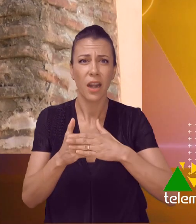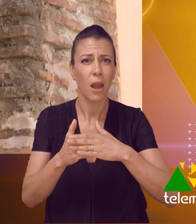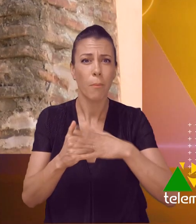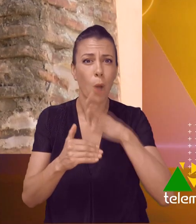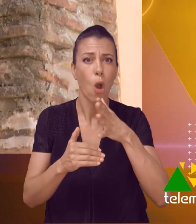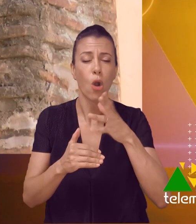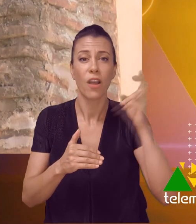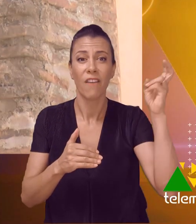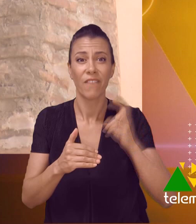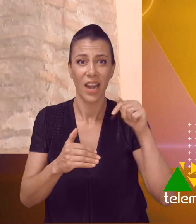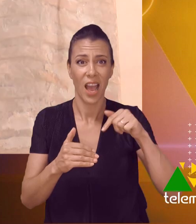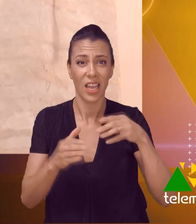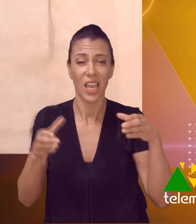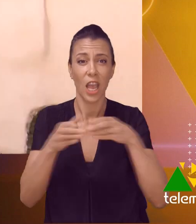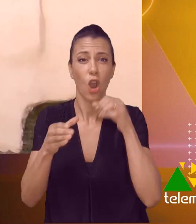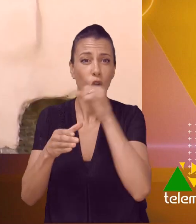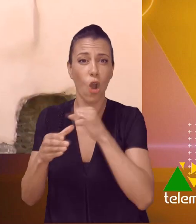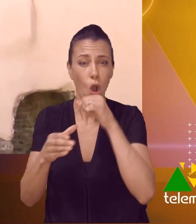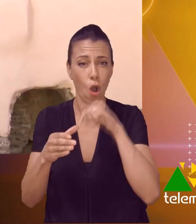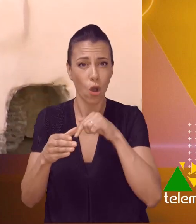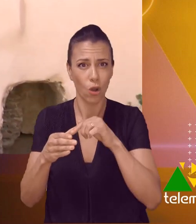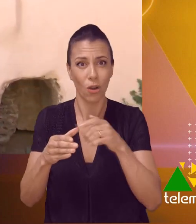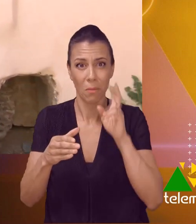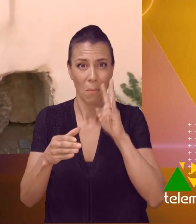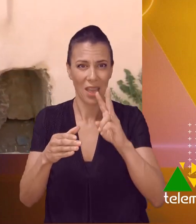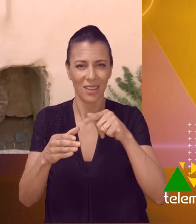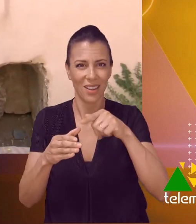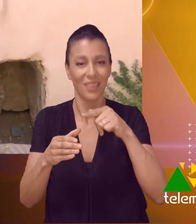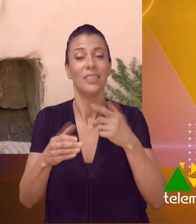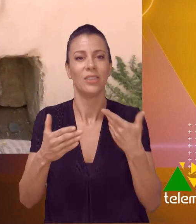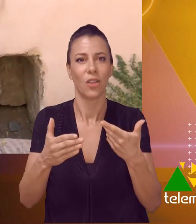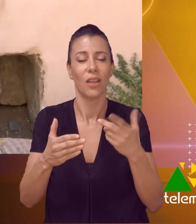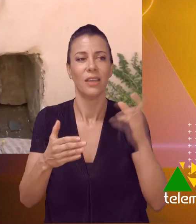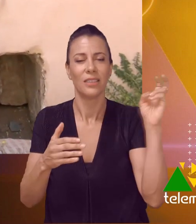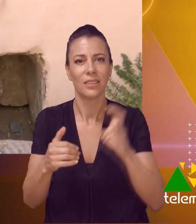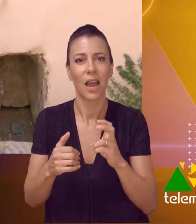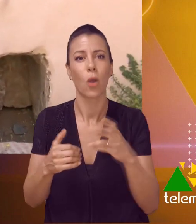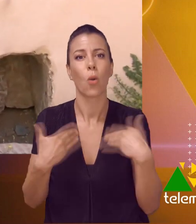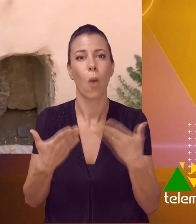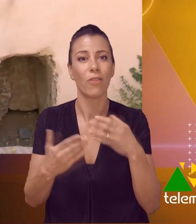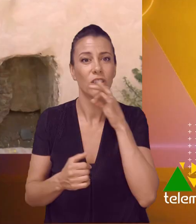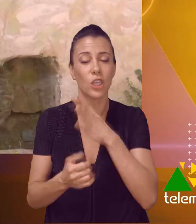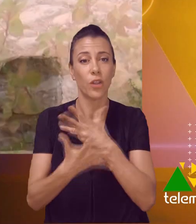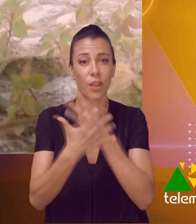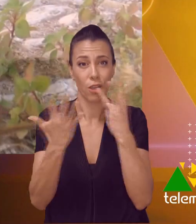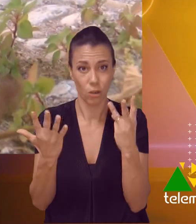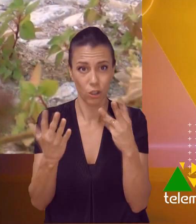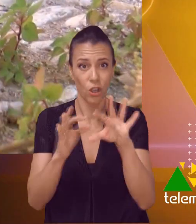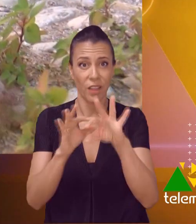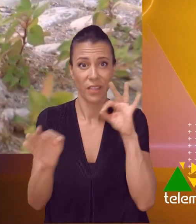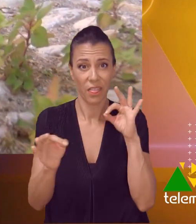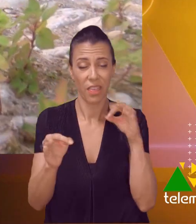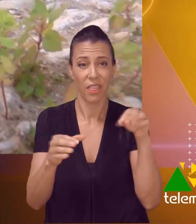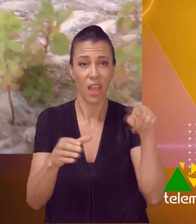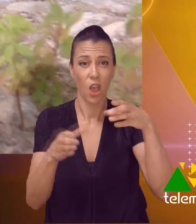aquí, se ve toda la obra del coro ahí, como los ladrillos están puestos ahí, y se trae, cuando en el siglo XVIII deciden trasladar el coro